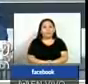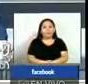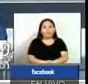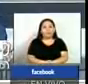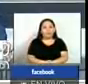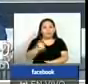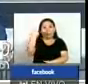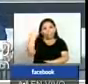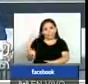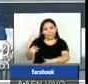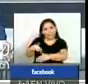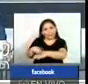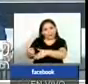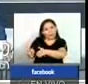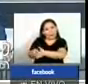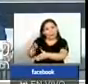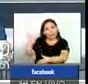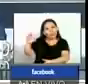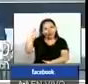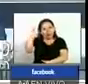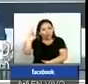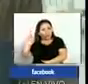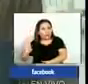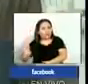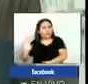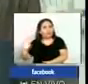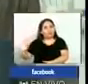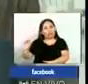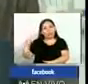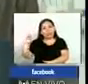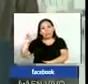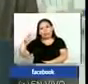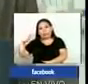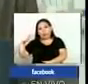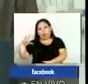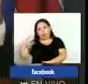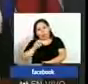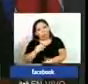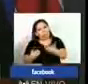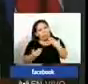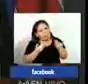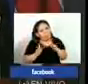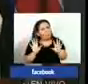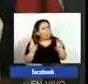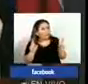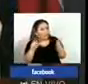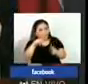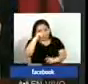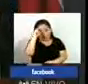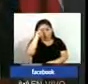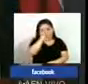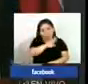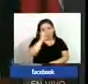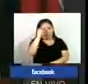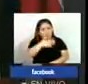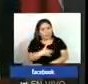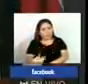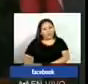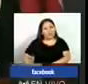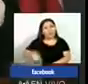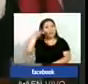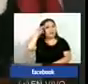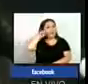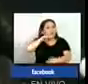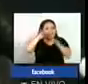El diputado de Costa Rica, Dragos Valenciano, habló del trabajo que ha realizado el presidente de la República sobre la atención a la pandemia del COVID